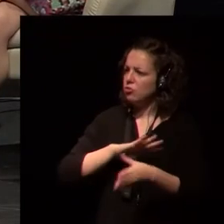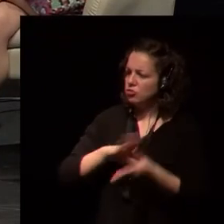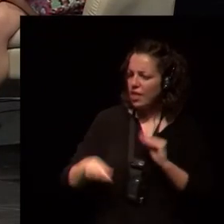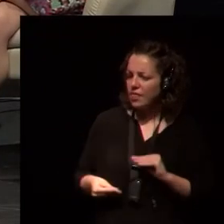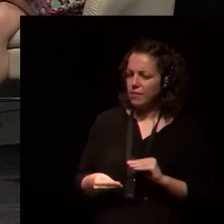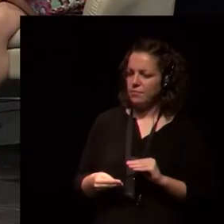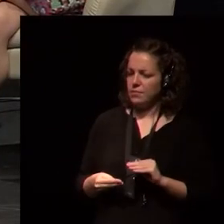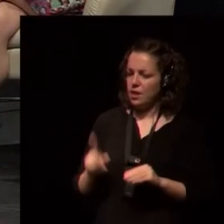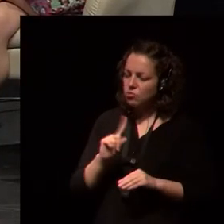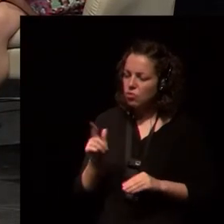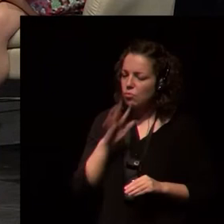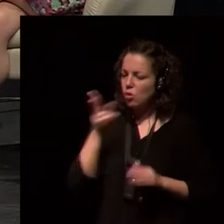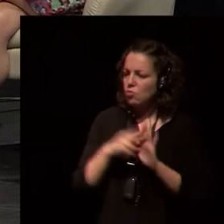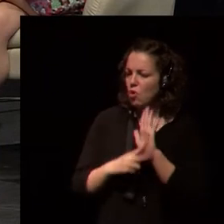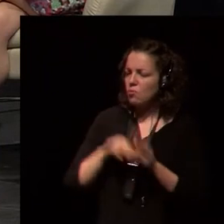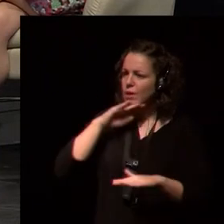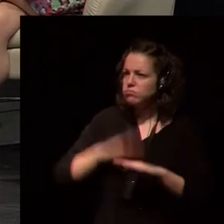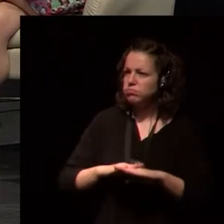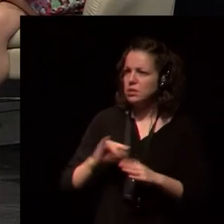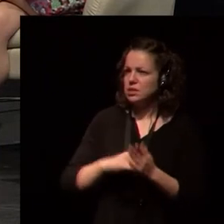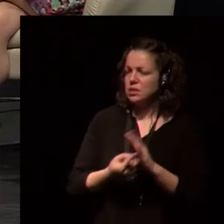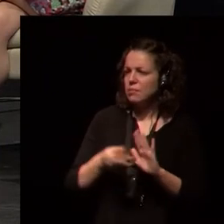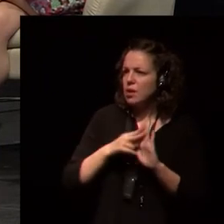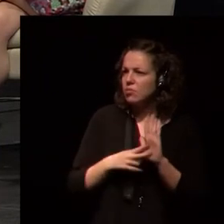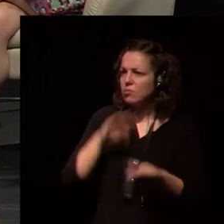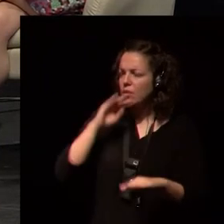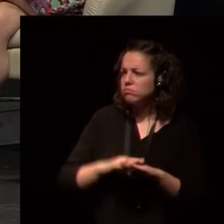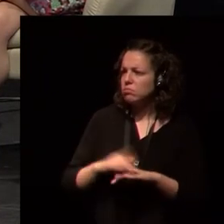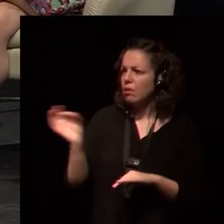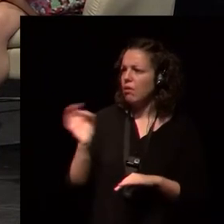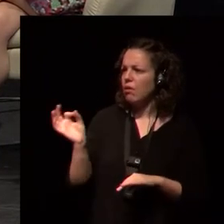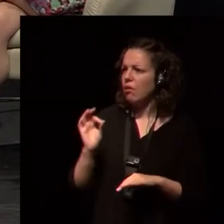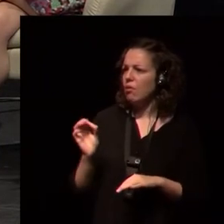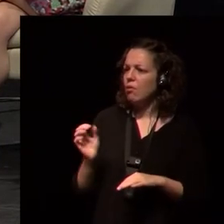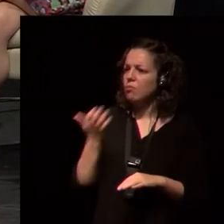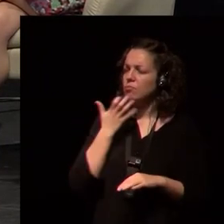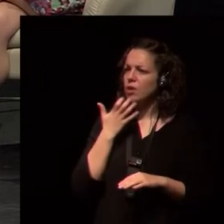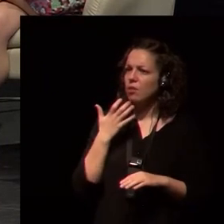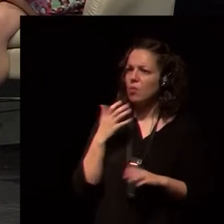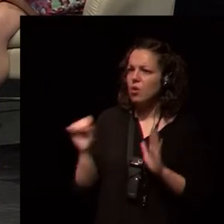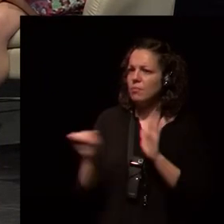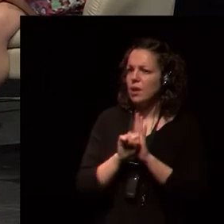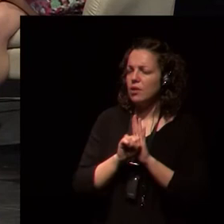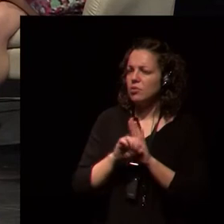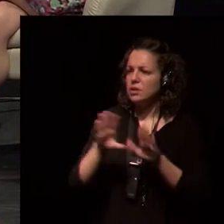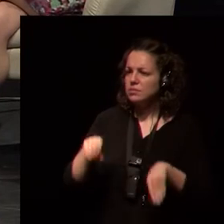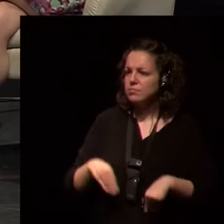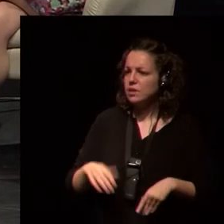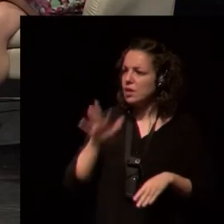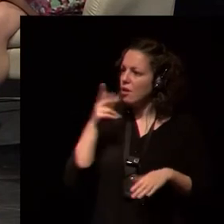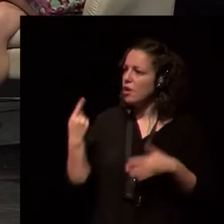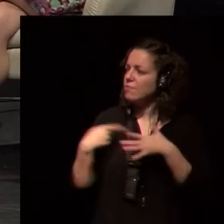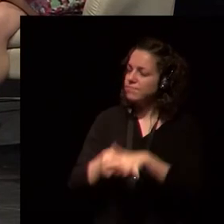porque no siguen las normas del sistema o porque no entran dentro de los cánones aceptados. Y ahora nos dedicamos a